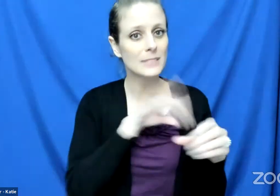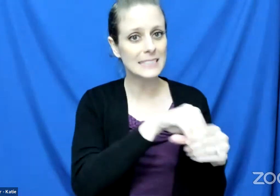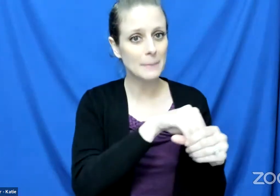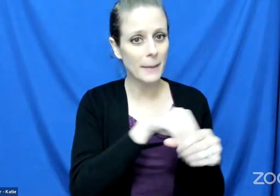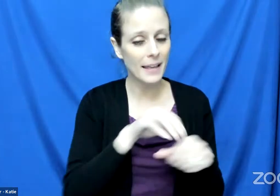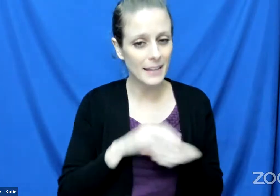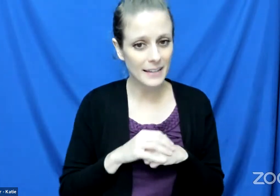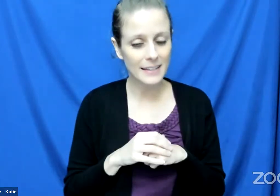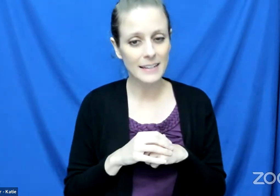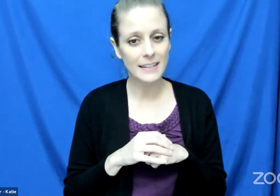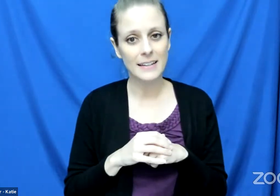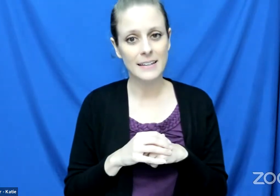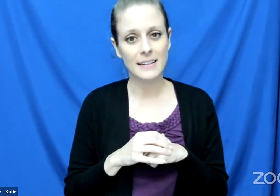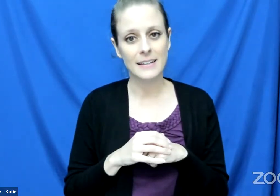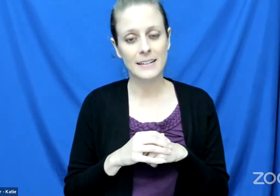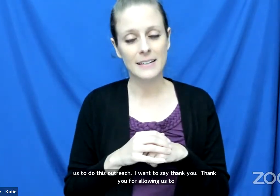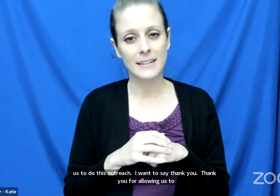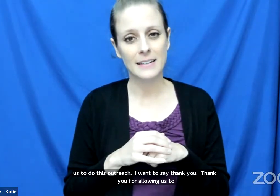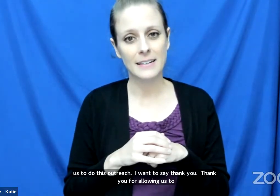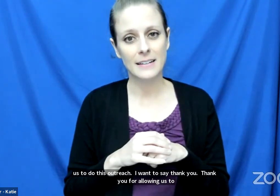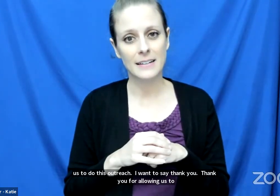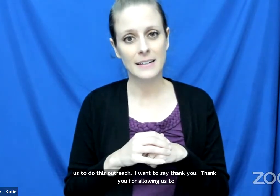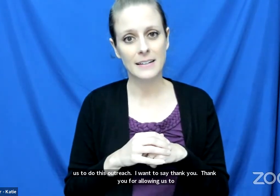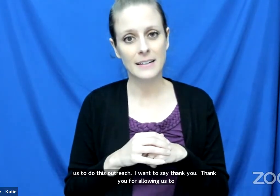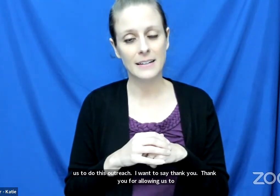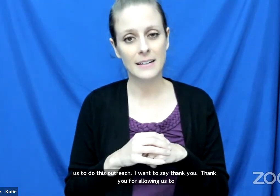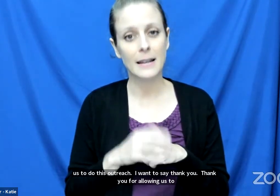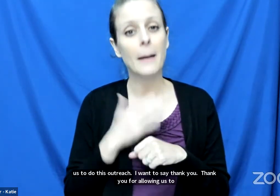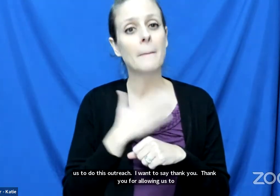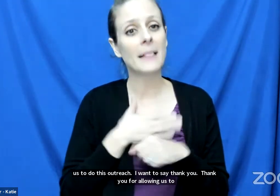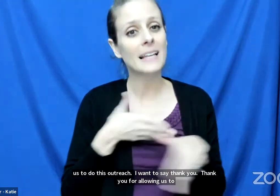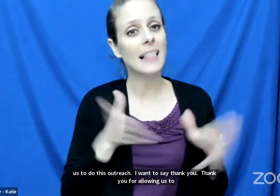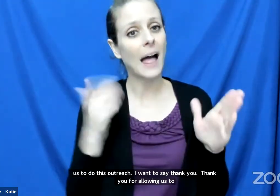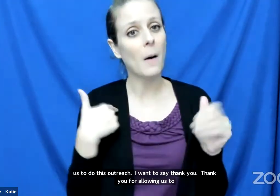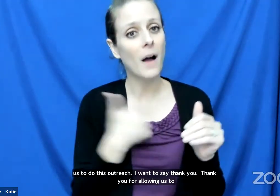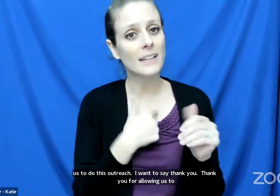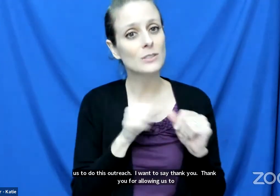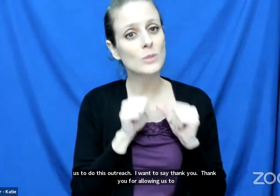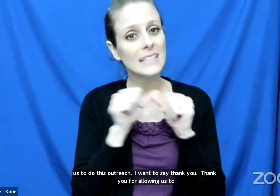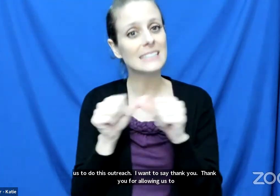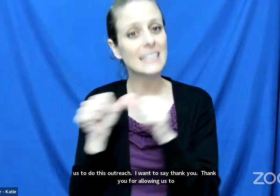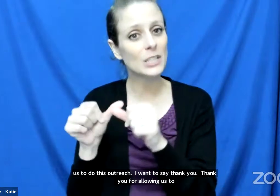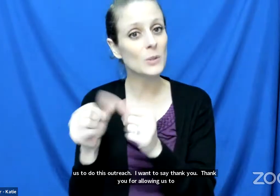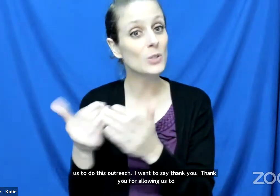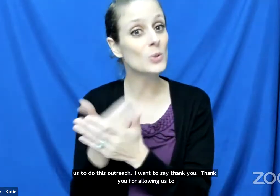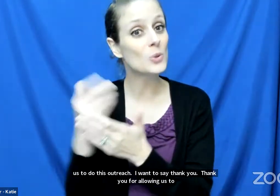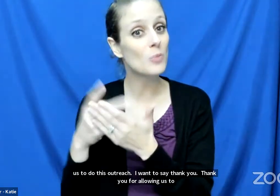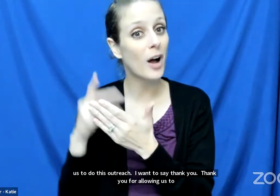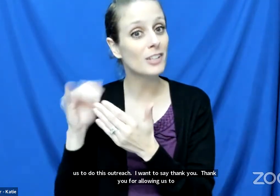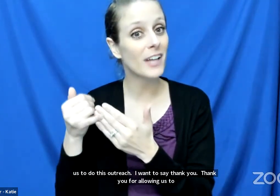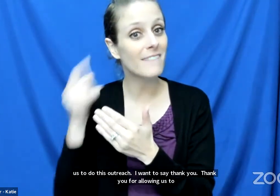nos permita seguir en nuevos proyectos para la comunidad. Muchas gracias.